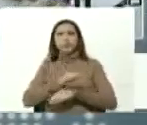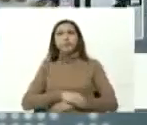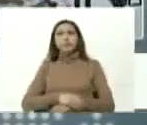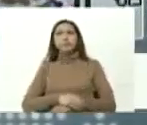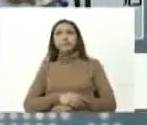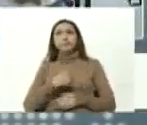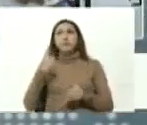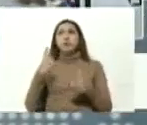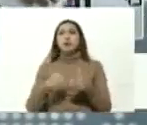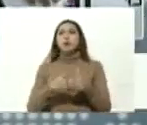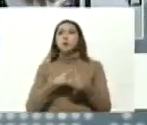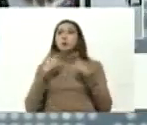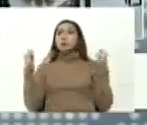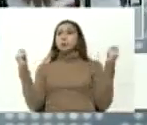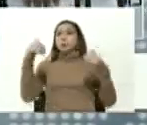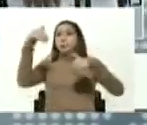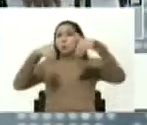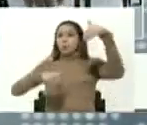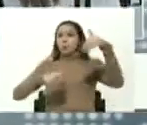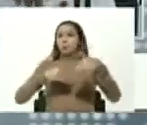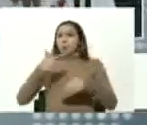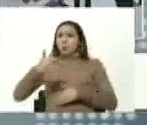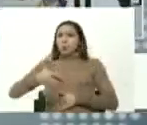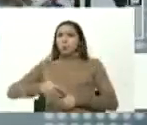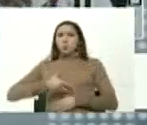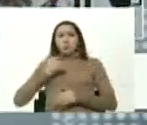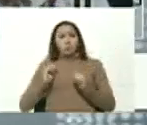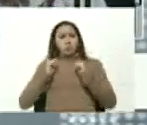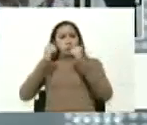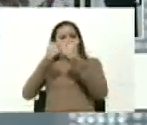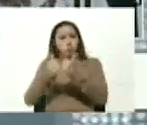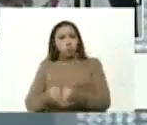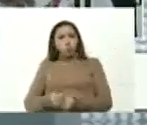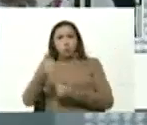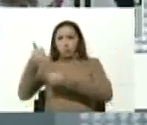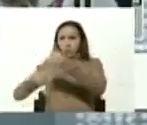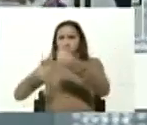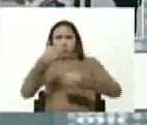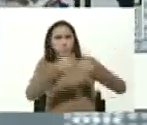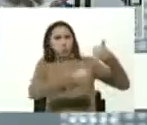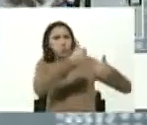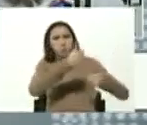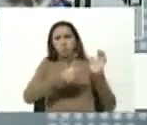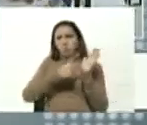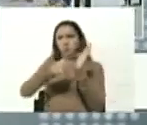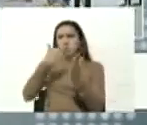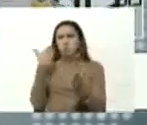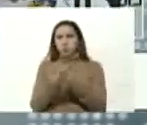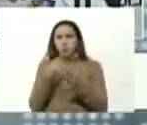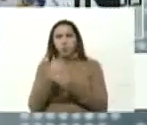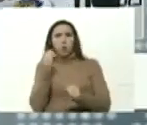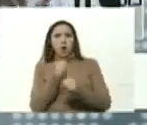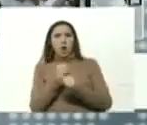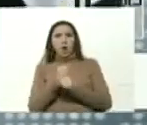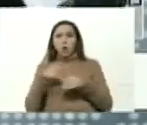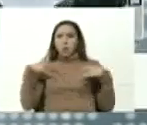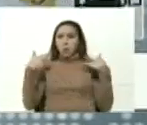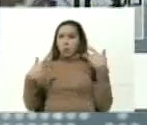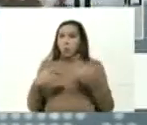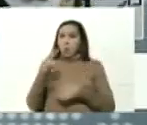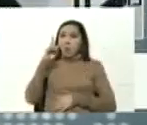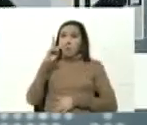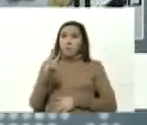se siente la campaña en desarrollo, las ofertas políticas. Nos contenta enormemente ver